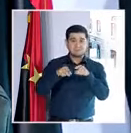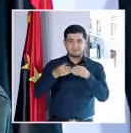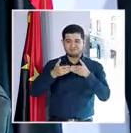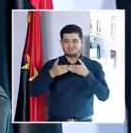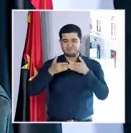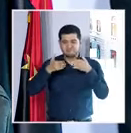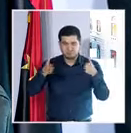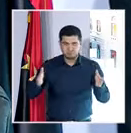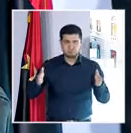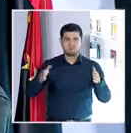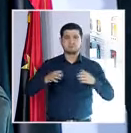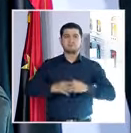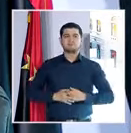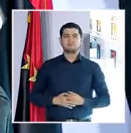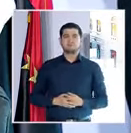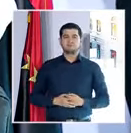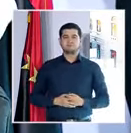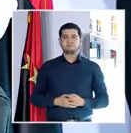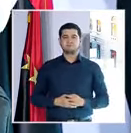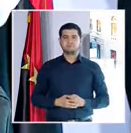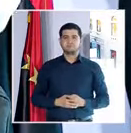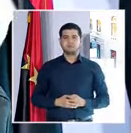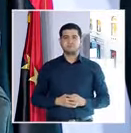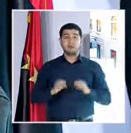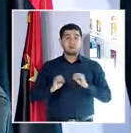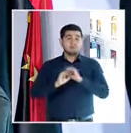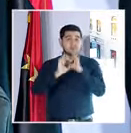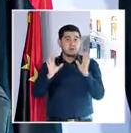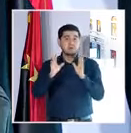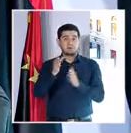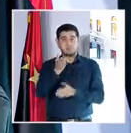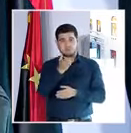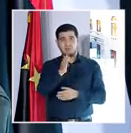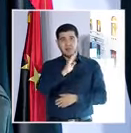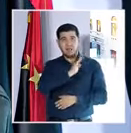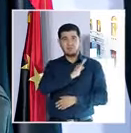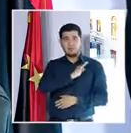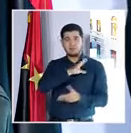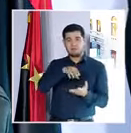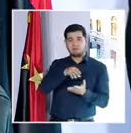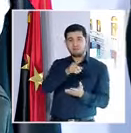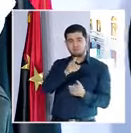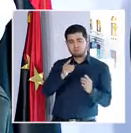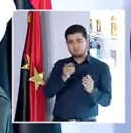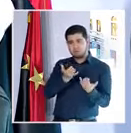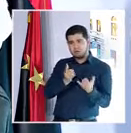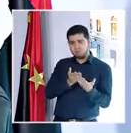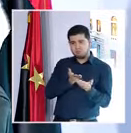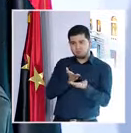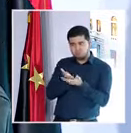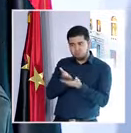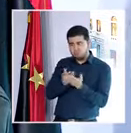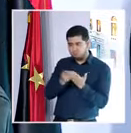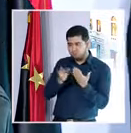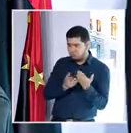estas instalaciones, ¿no, alcalde? Además que, pues, él presentó ya proyectos de su